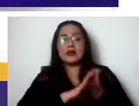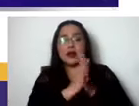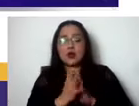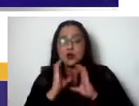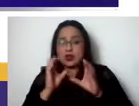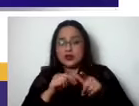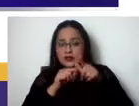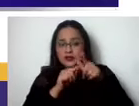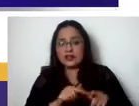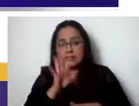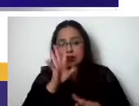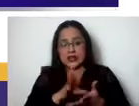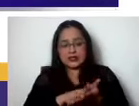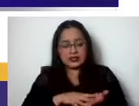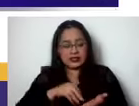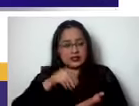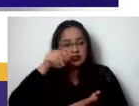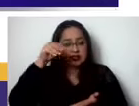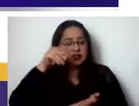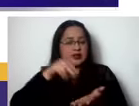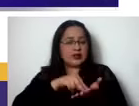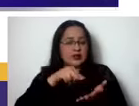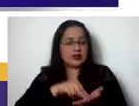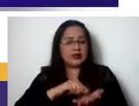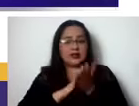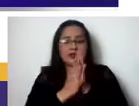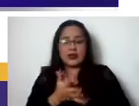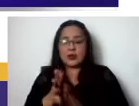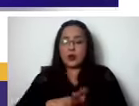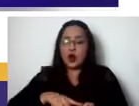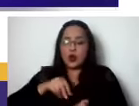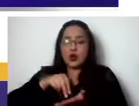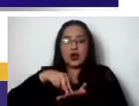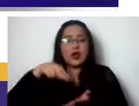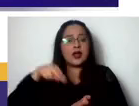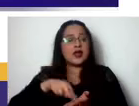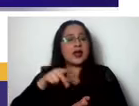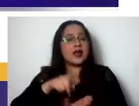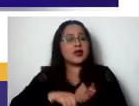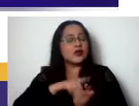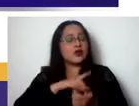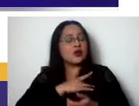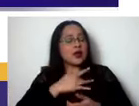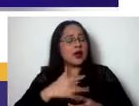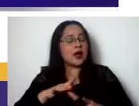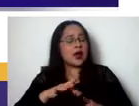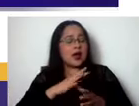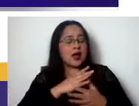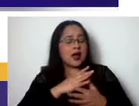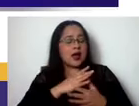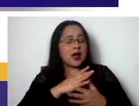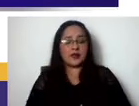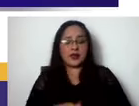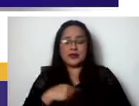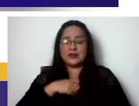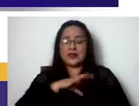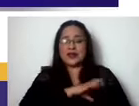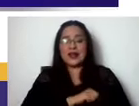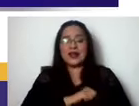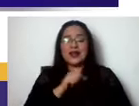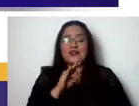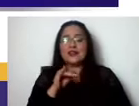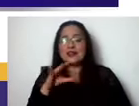tendrá sentido, polvo serán, mas polvo enamorado. Y a mí me gusta mucho Francisco de Quevedo, pero en